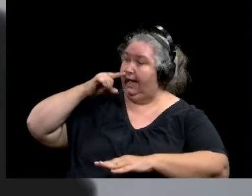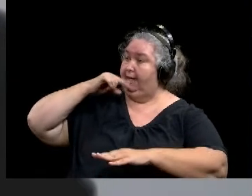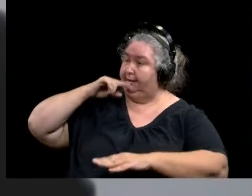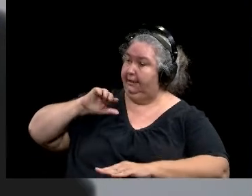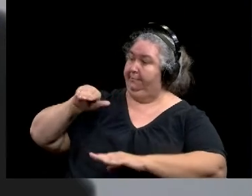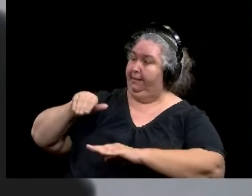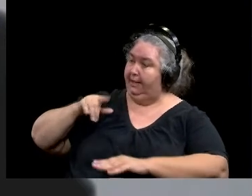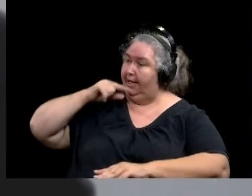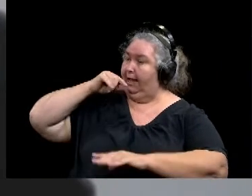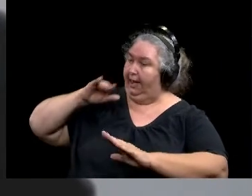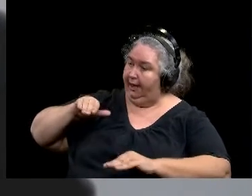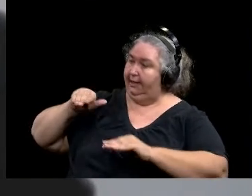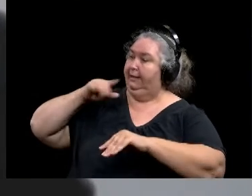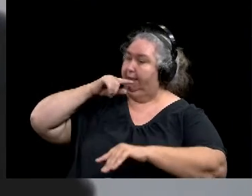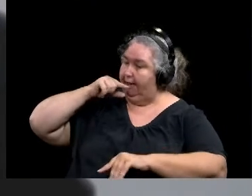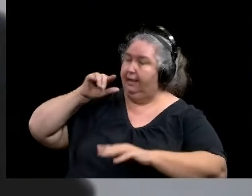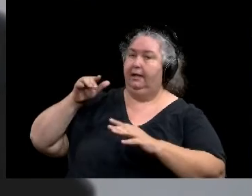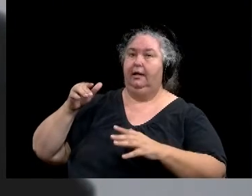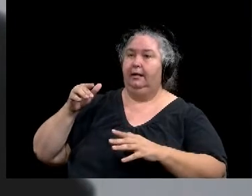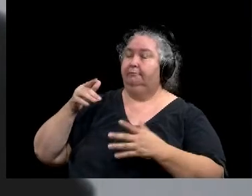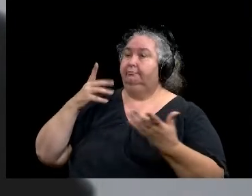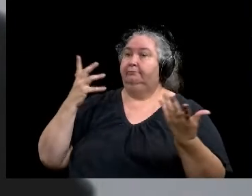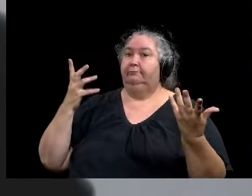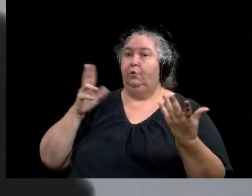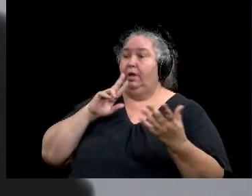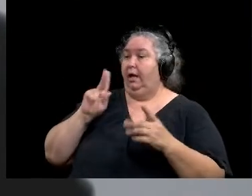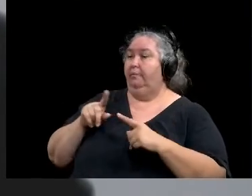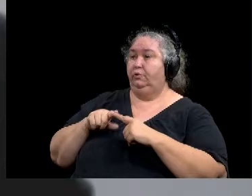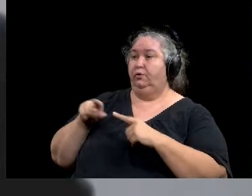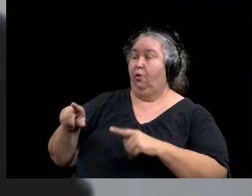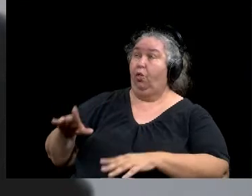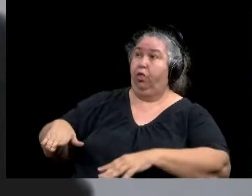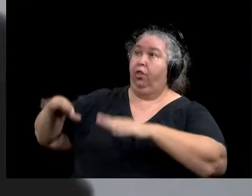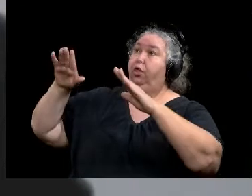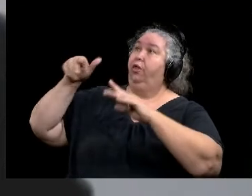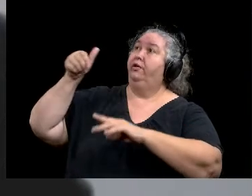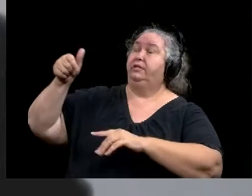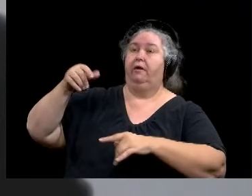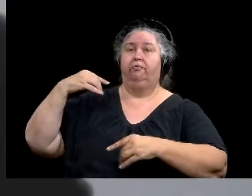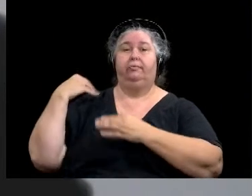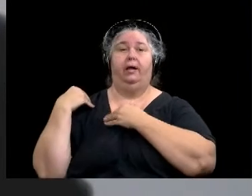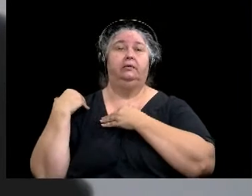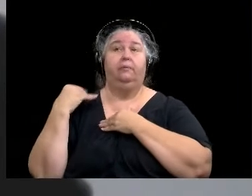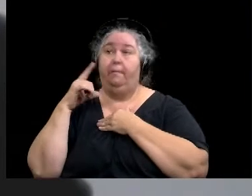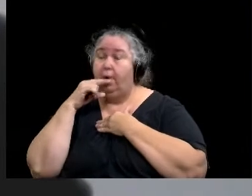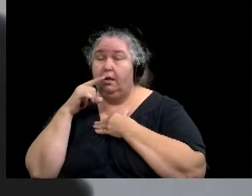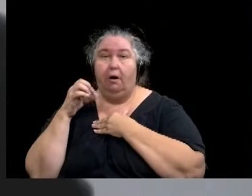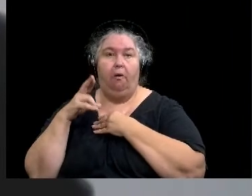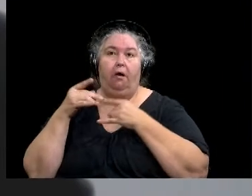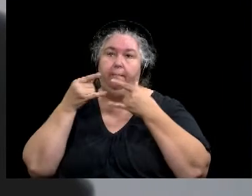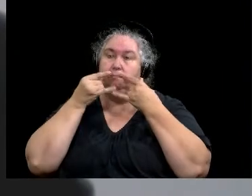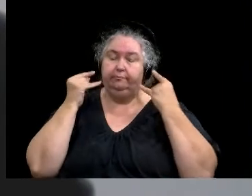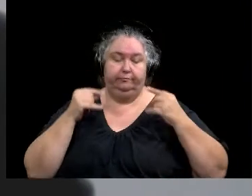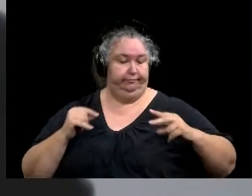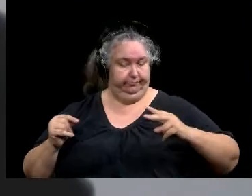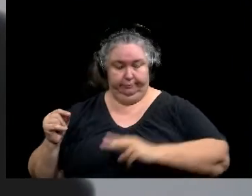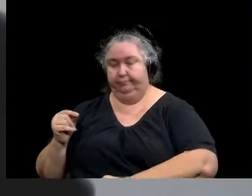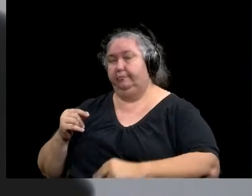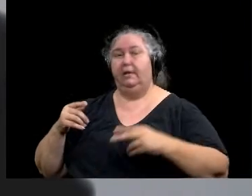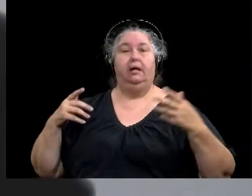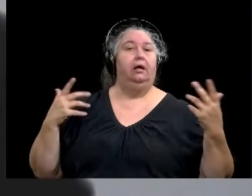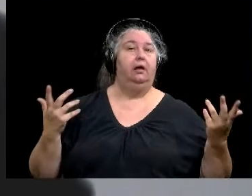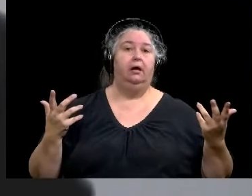es que les enseñamos a los niños que se vayan y laven los dientes con sanz chiquitos y es lo mismo